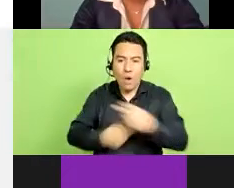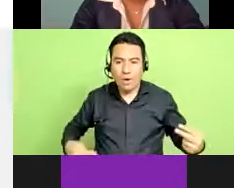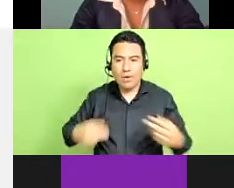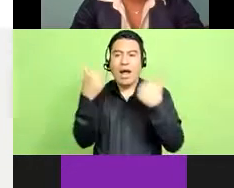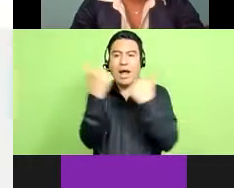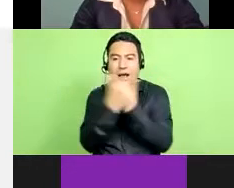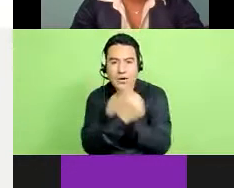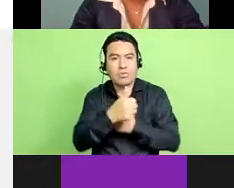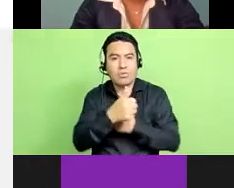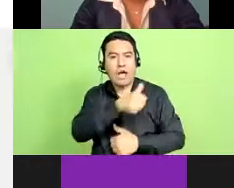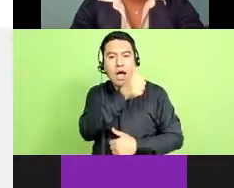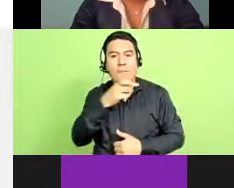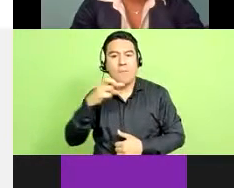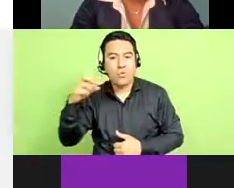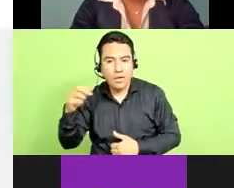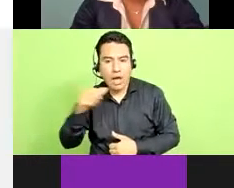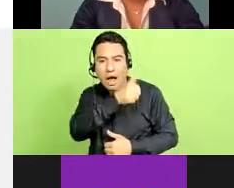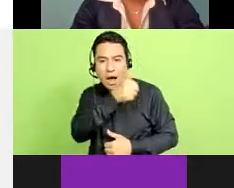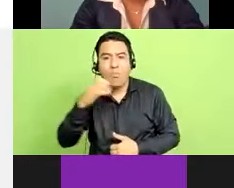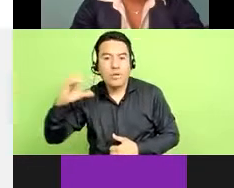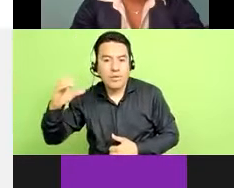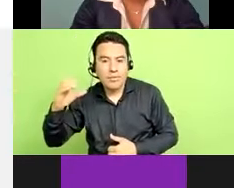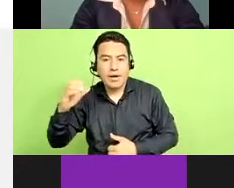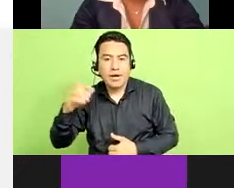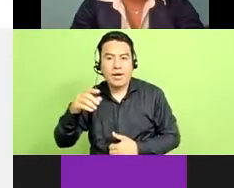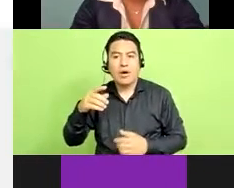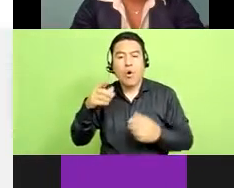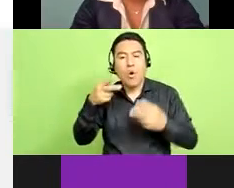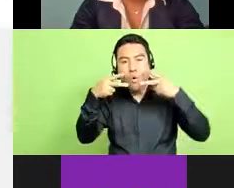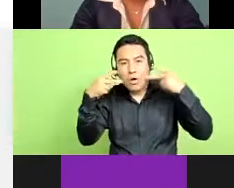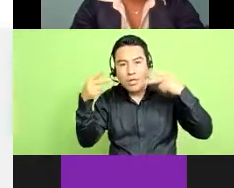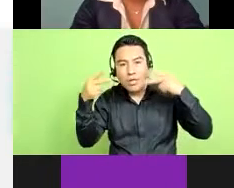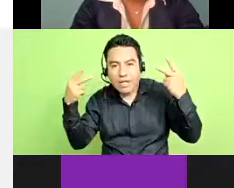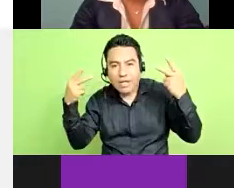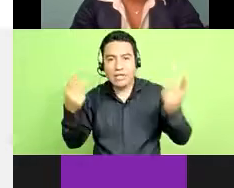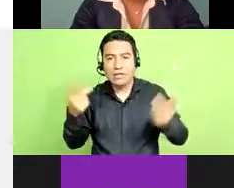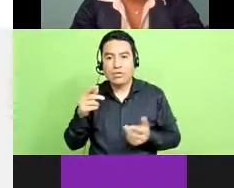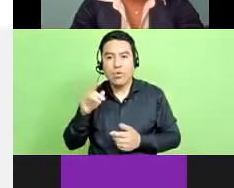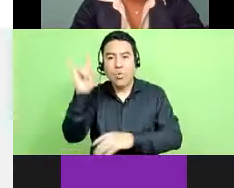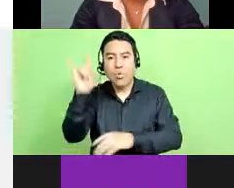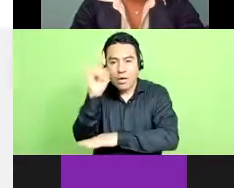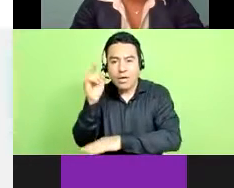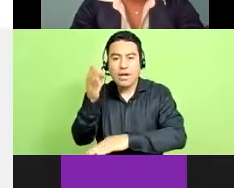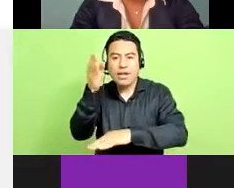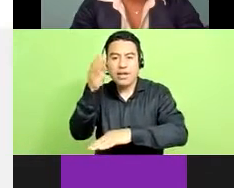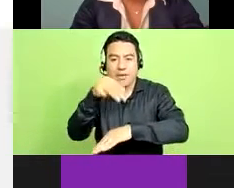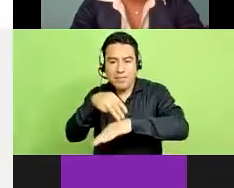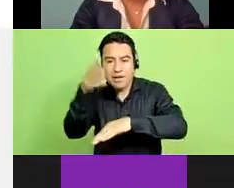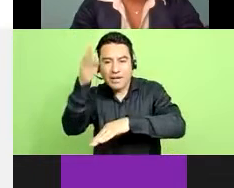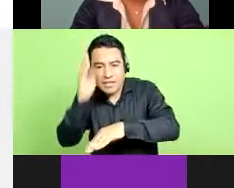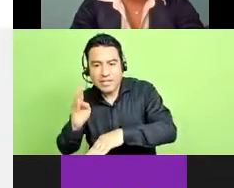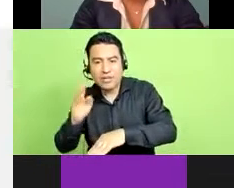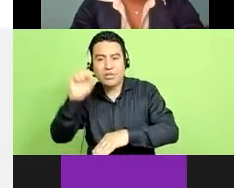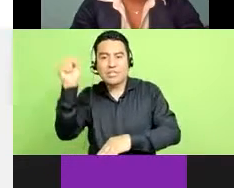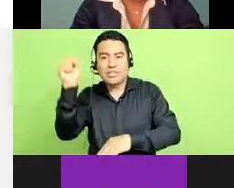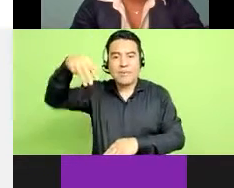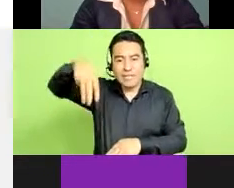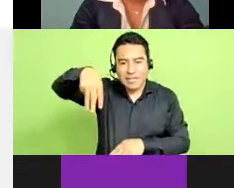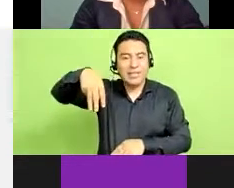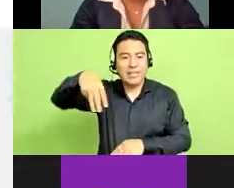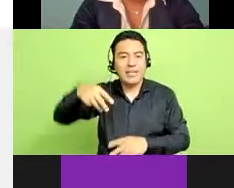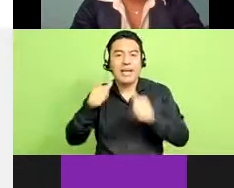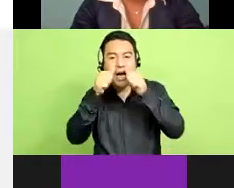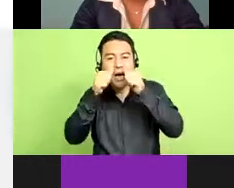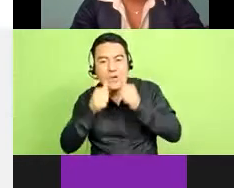oriente loreto ucayali madre de dios san martín y amazonas macro región centro huánuco pasco